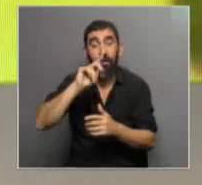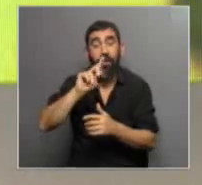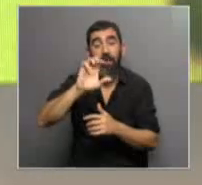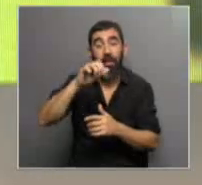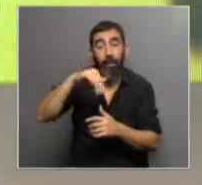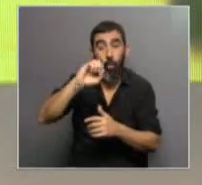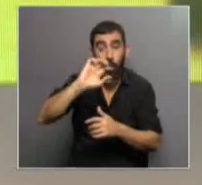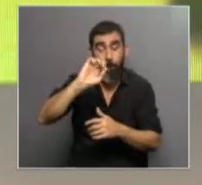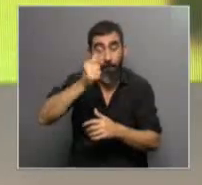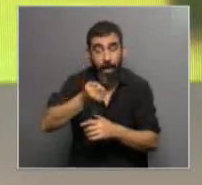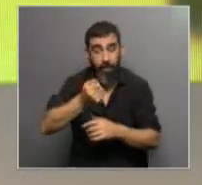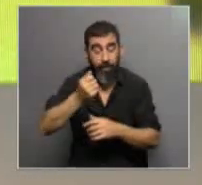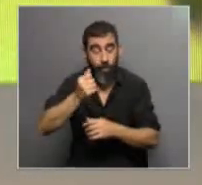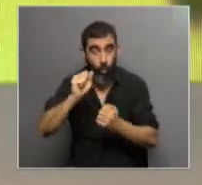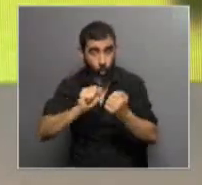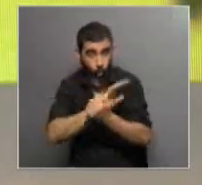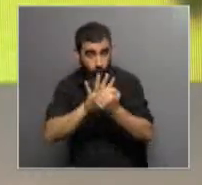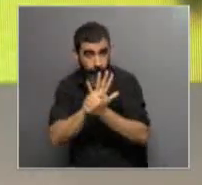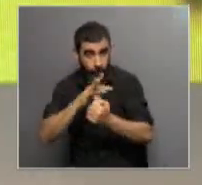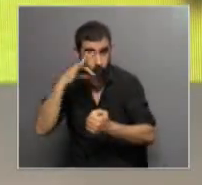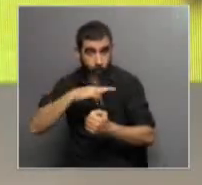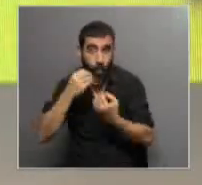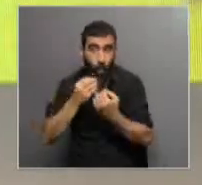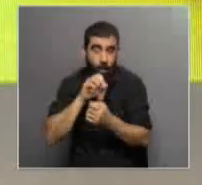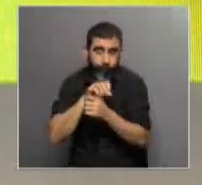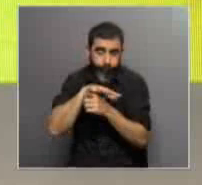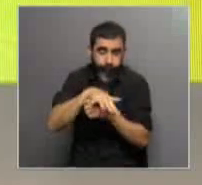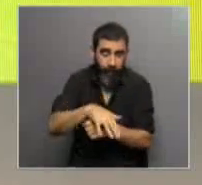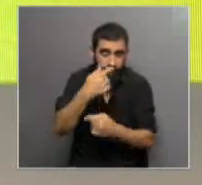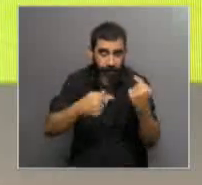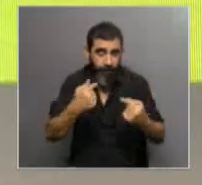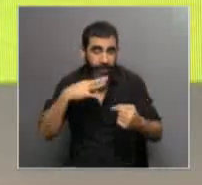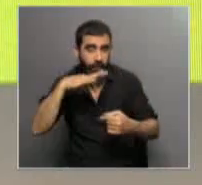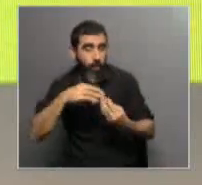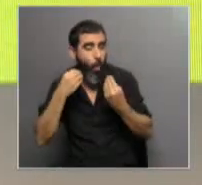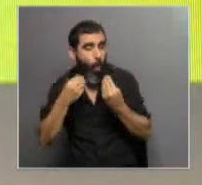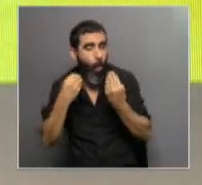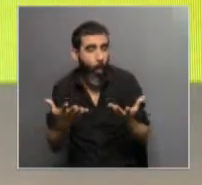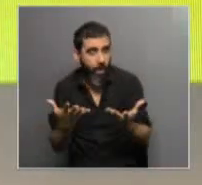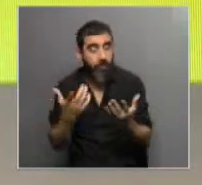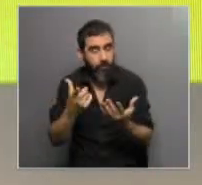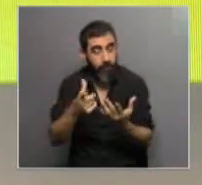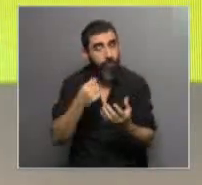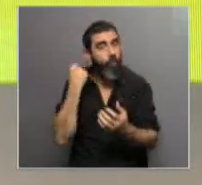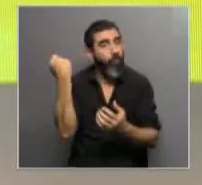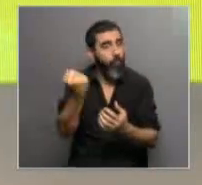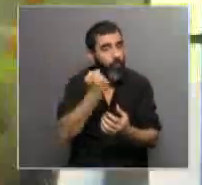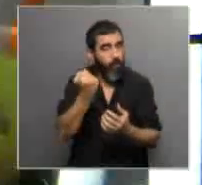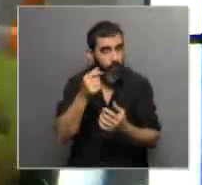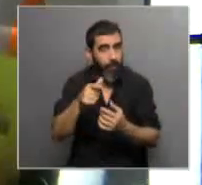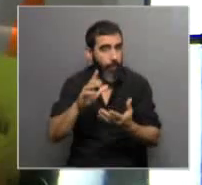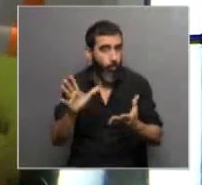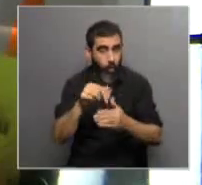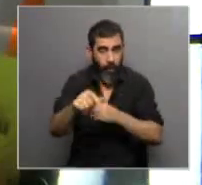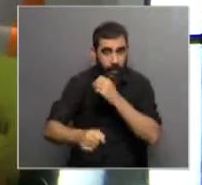que se ha detectado cuál es una variante y cuál es la otra no en el caso de infección entonces ha sido realmente una herramienta muy presente en